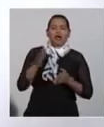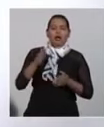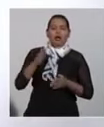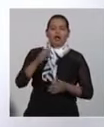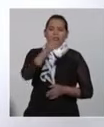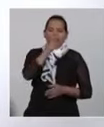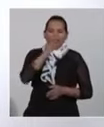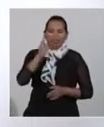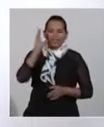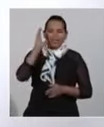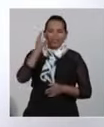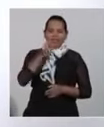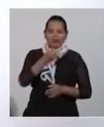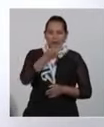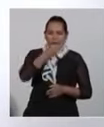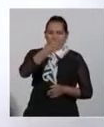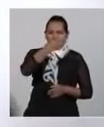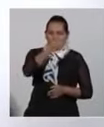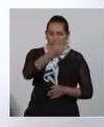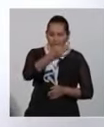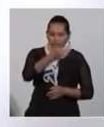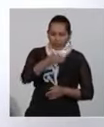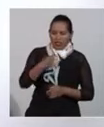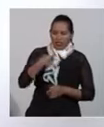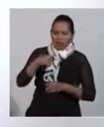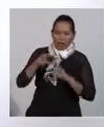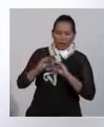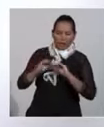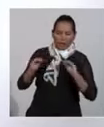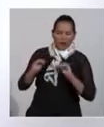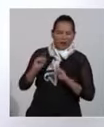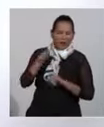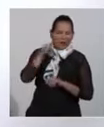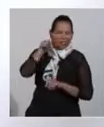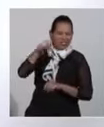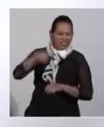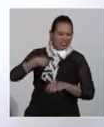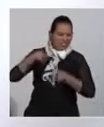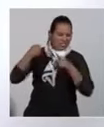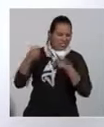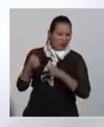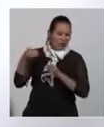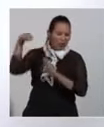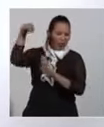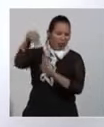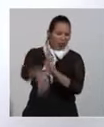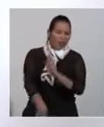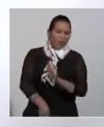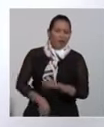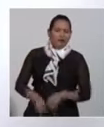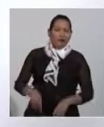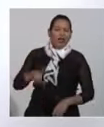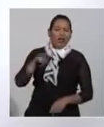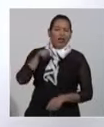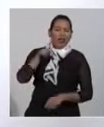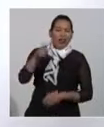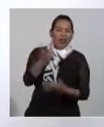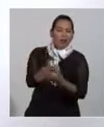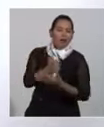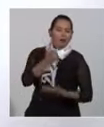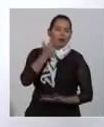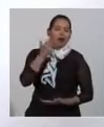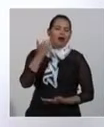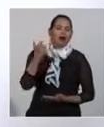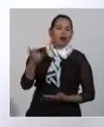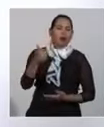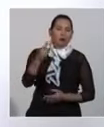voy a contestar porque él va a declinar en unos días. Él fue contratado por Rafael Moreno Valle para venir a jugar ese